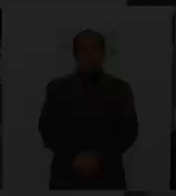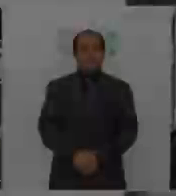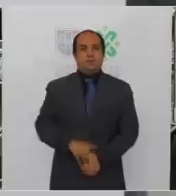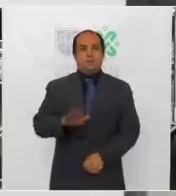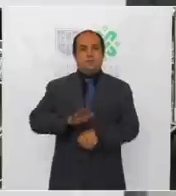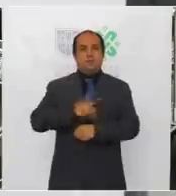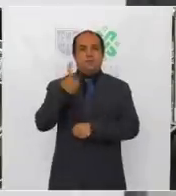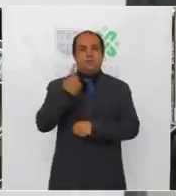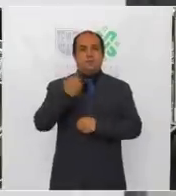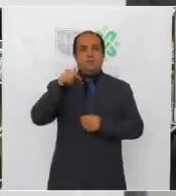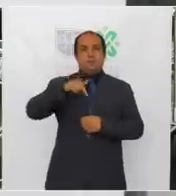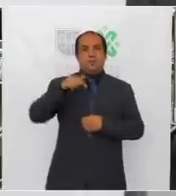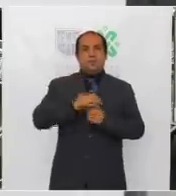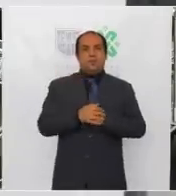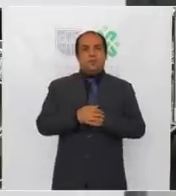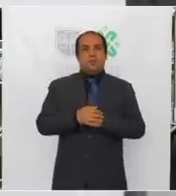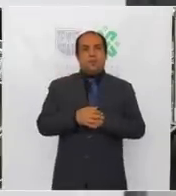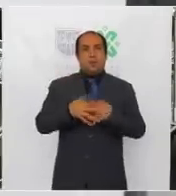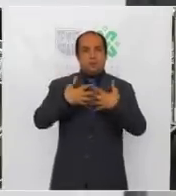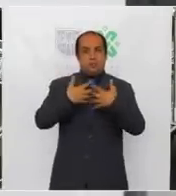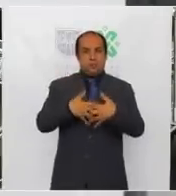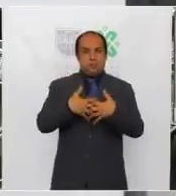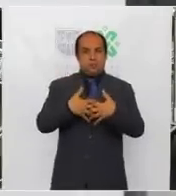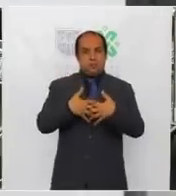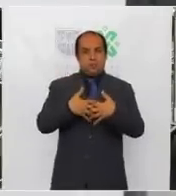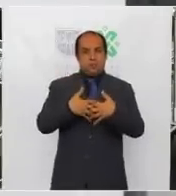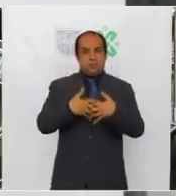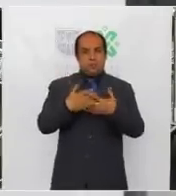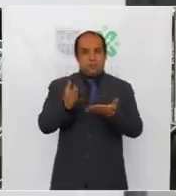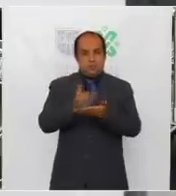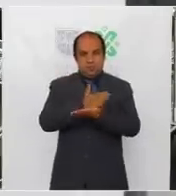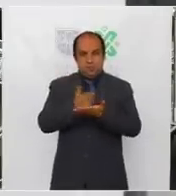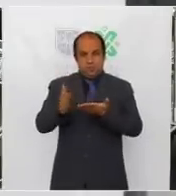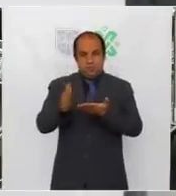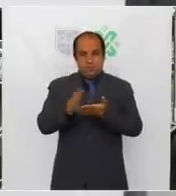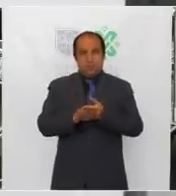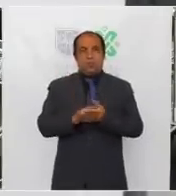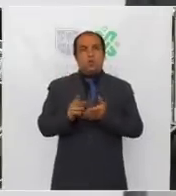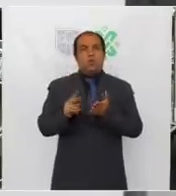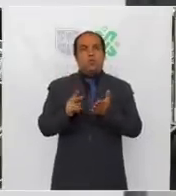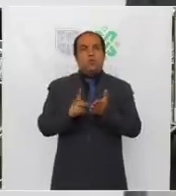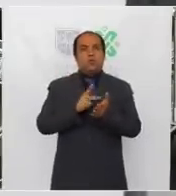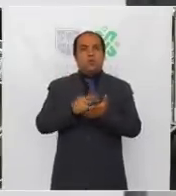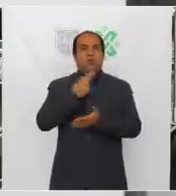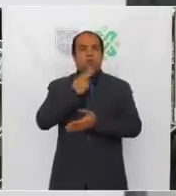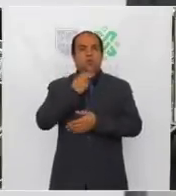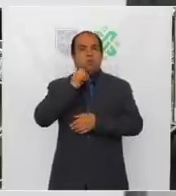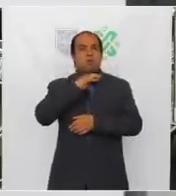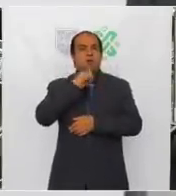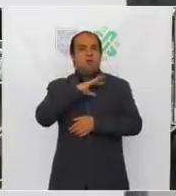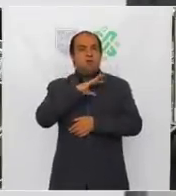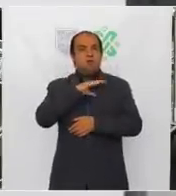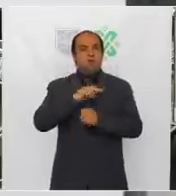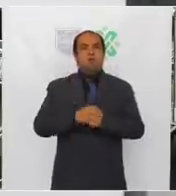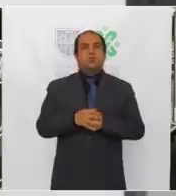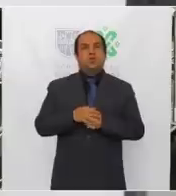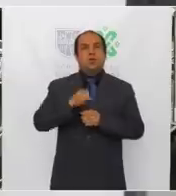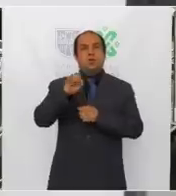Esta planta de separación, de reciclamiento de basura, de residuos sólidos